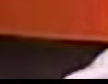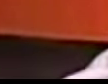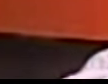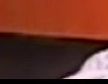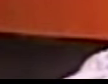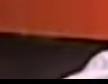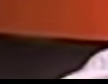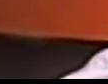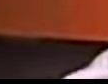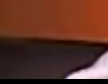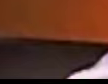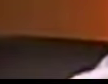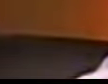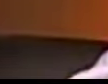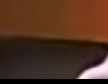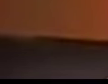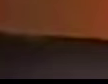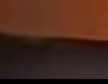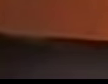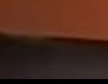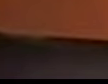Chasnami, ñucanchi, yacta, pushaka.